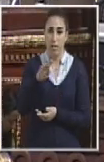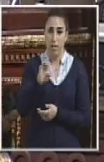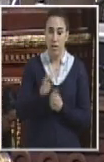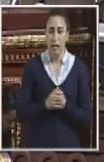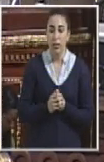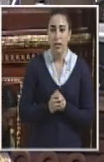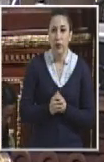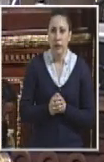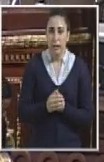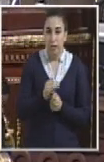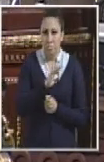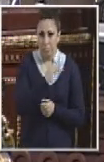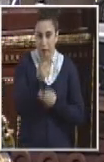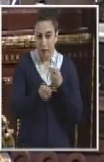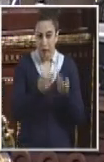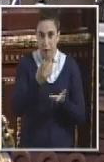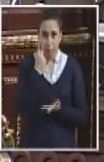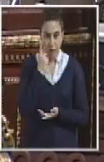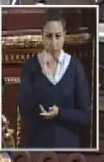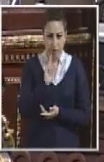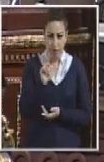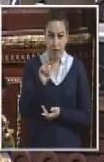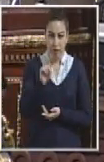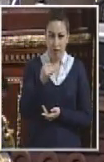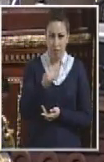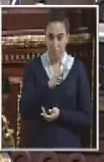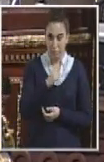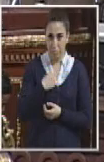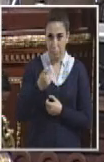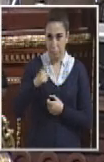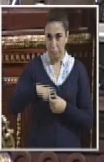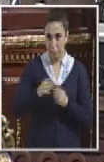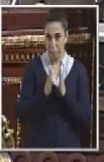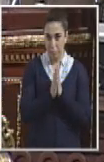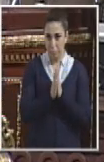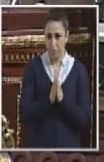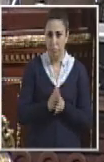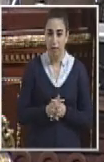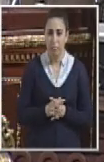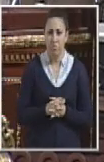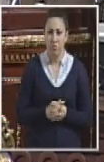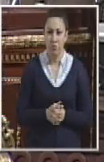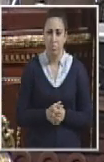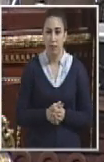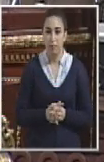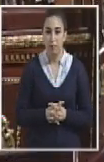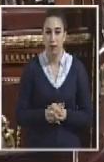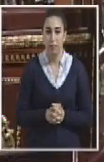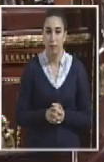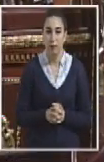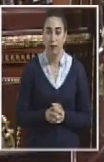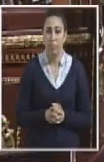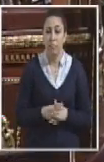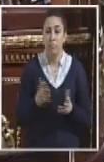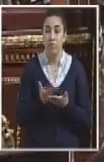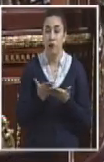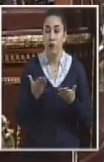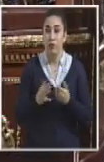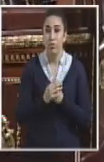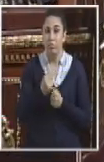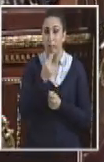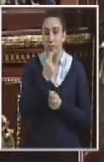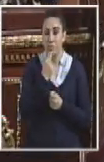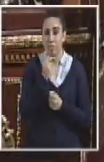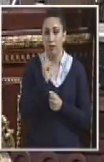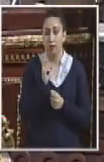diputada presidenta. Pedirle a la diputada Leti si me puede sumar a su iniciativa, por favor. Gracias. Con fundamento en lo dispuesto por